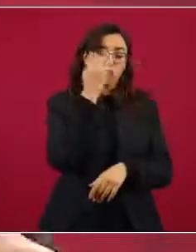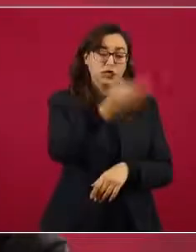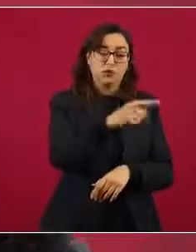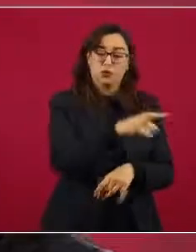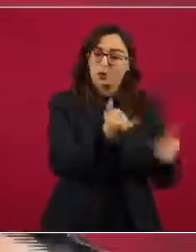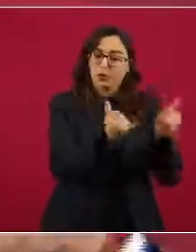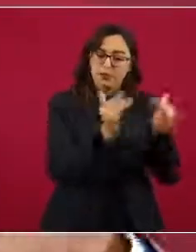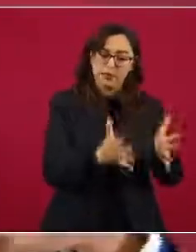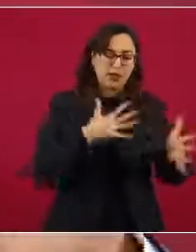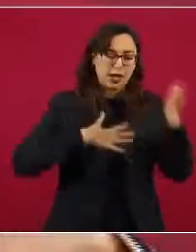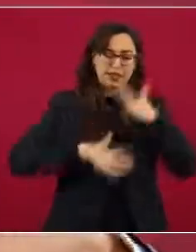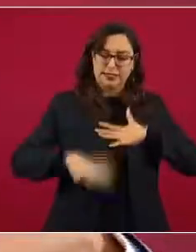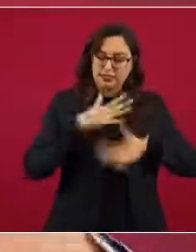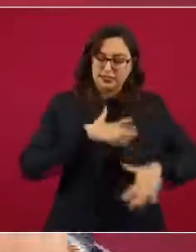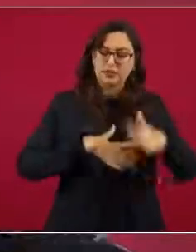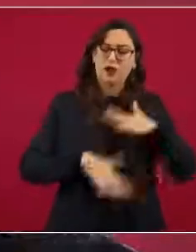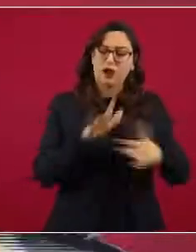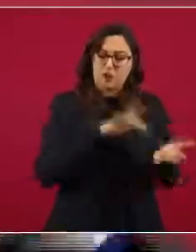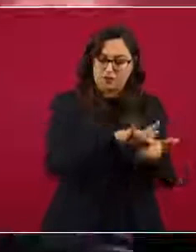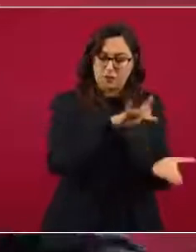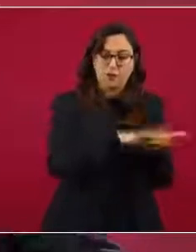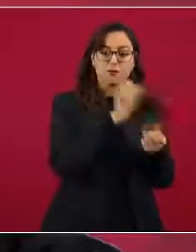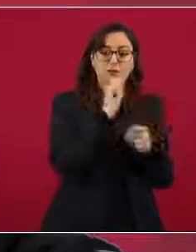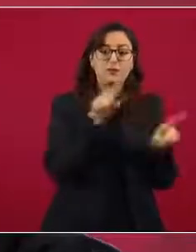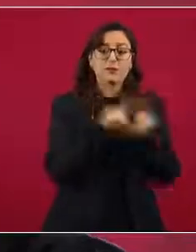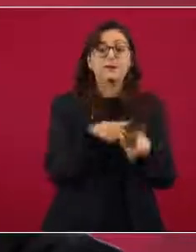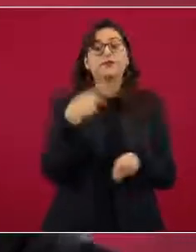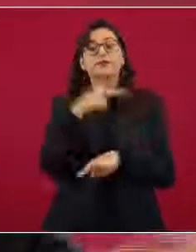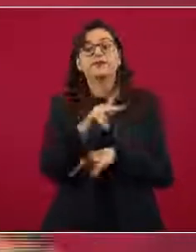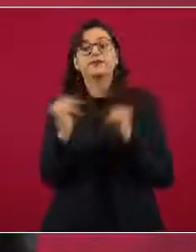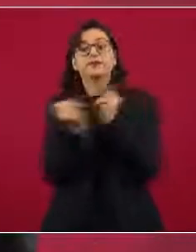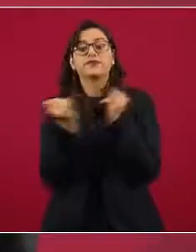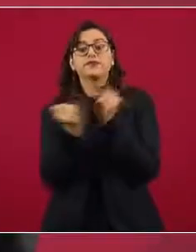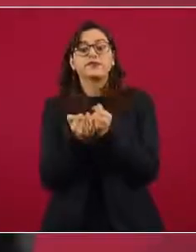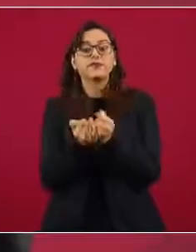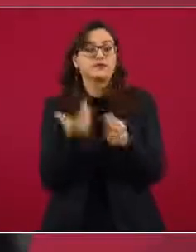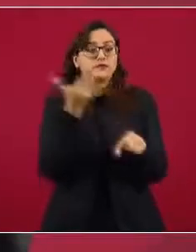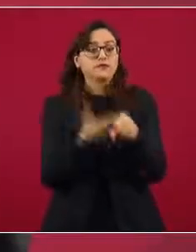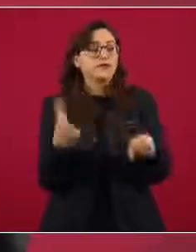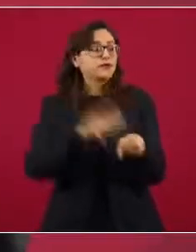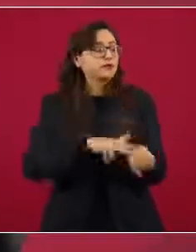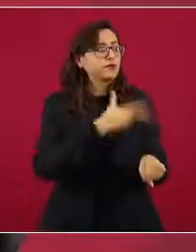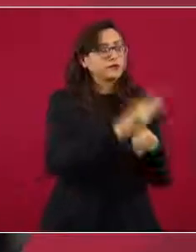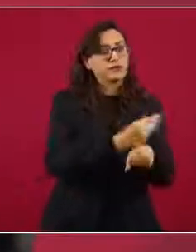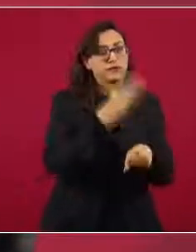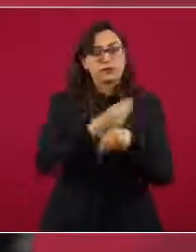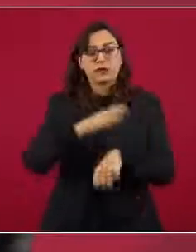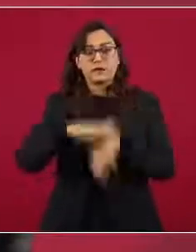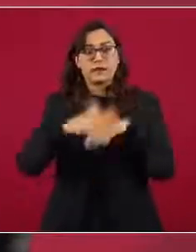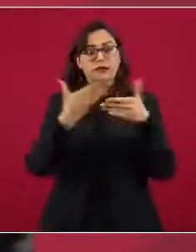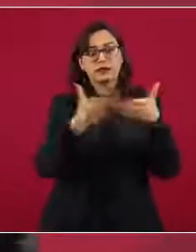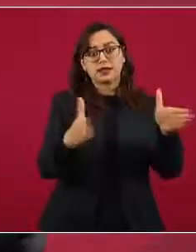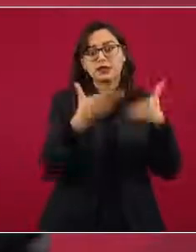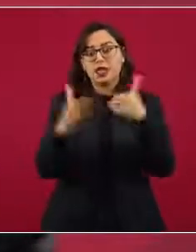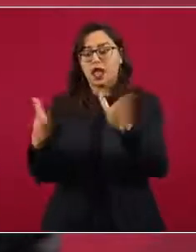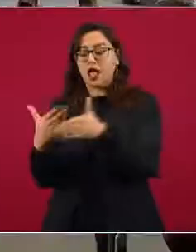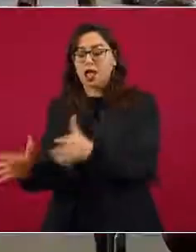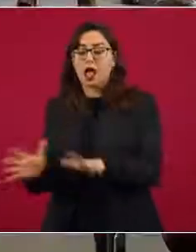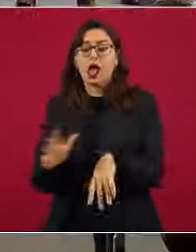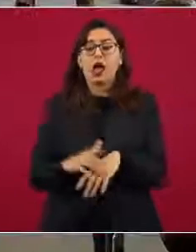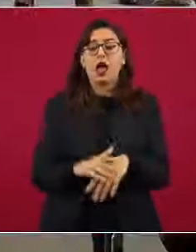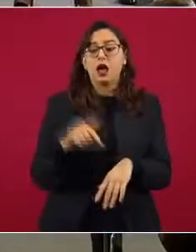permitir esta etapa adicional de la reconversión. Hasta este momento tenemos aquí en la